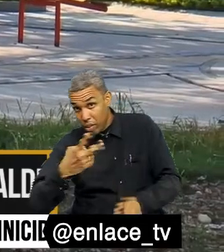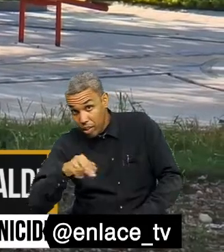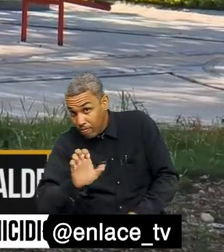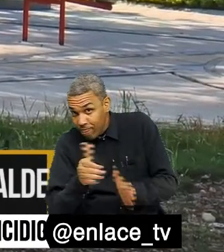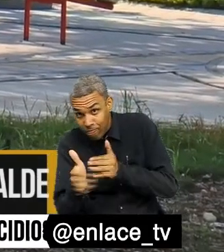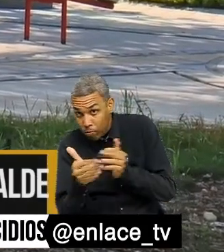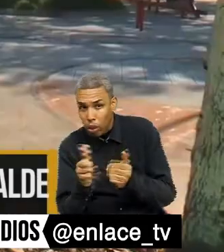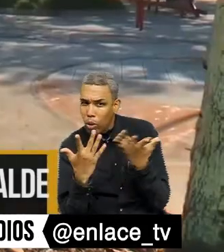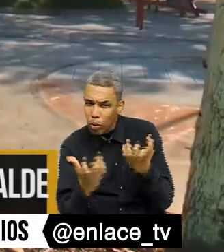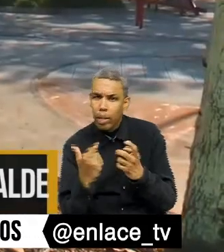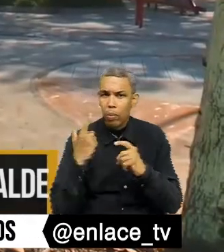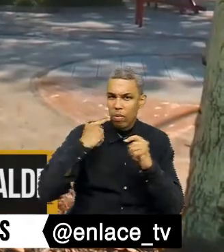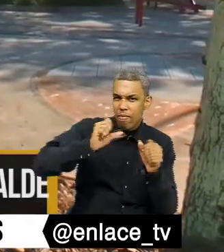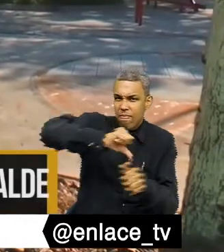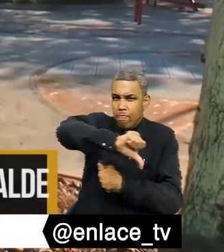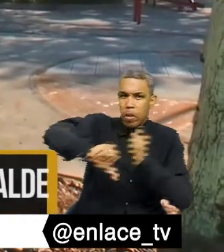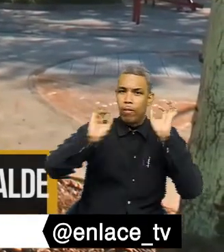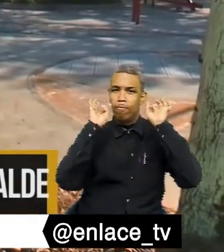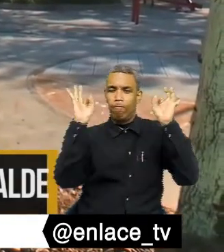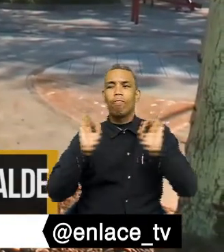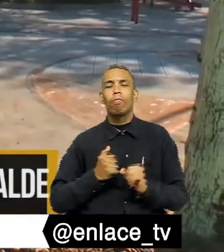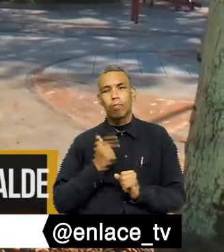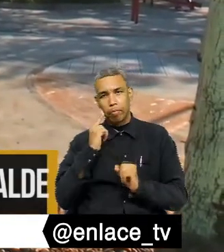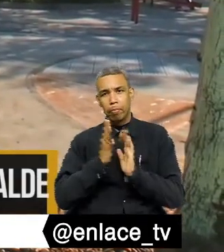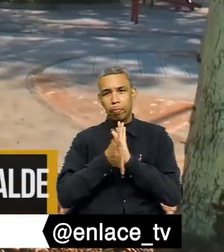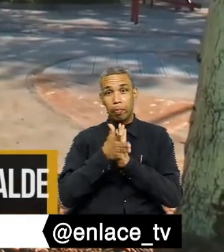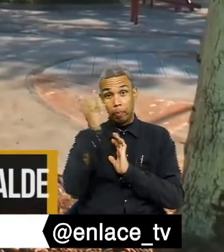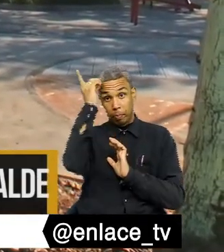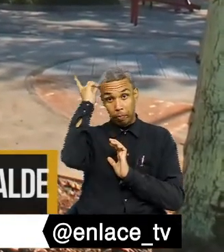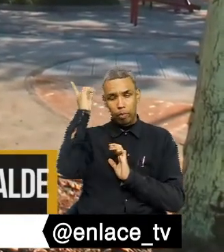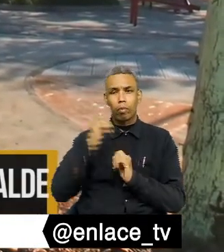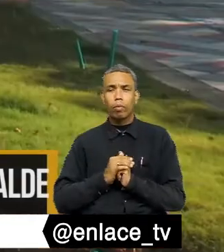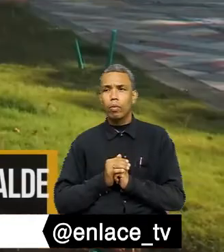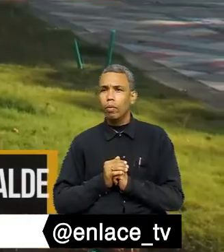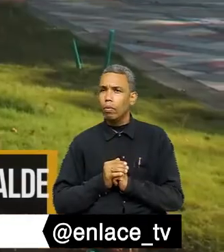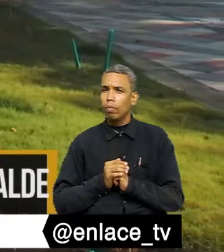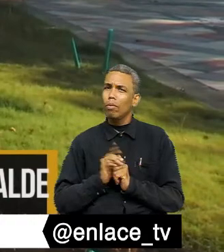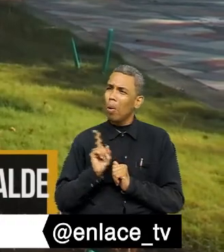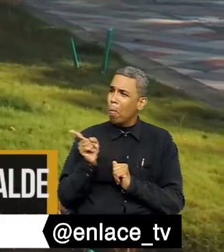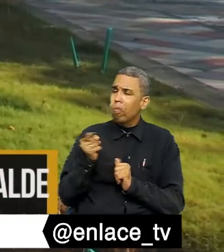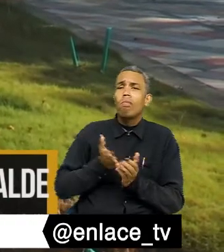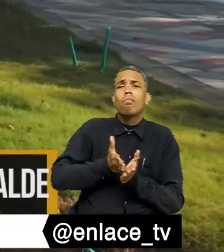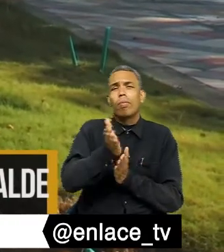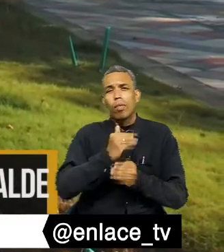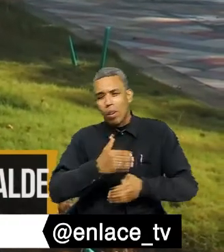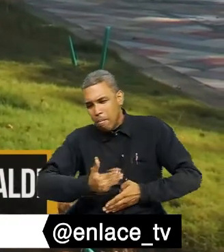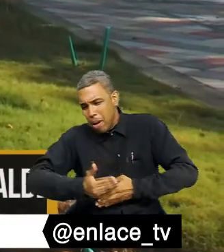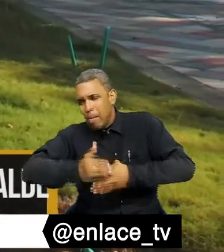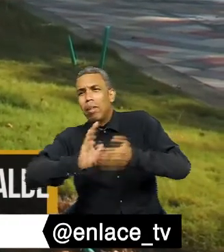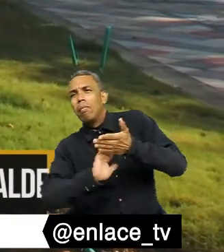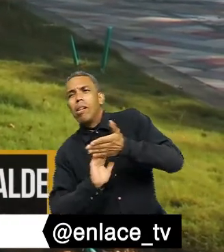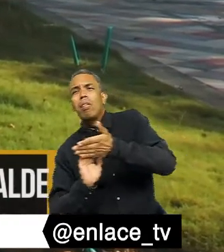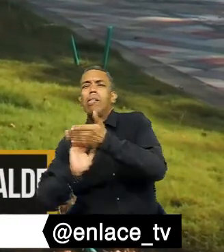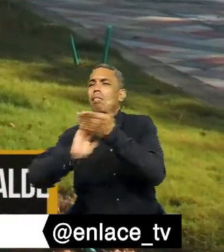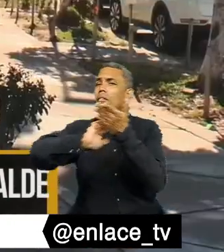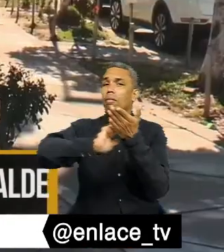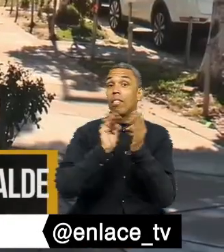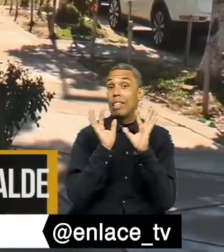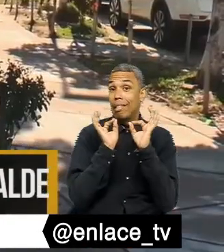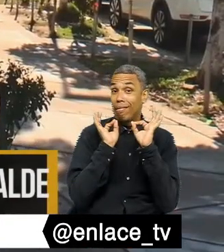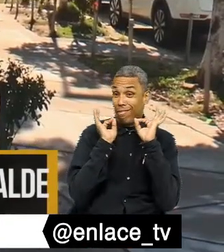ciudad permanece en estas condiciones, sin embargo Echeverri aclaró que se realizan los trabajos pertinentes para que sea un espacio de calidad y de